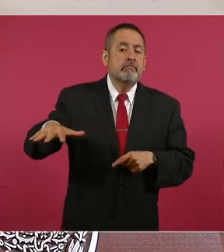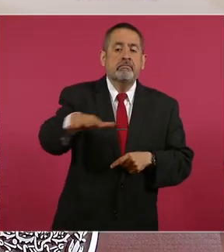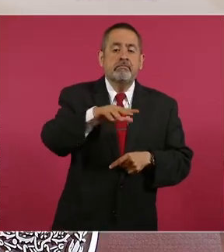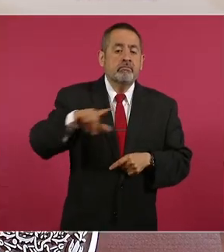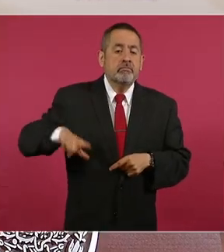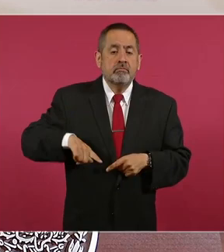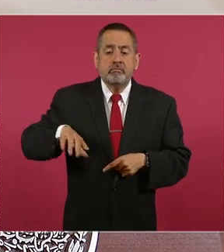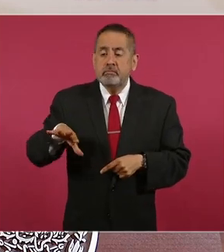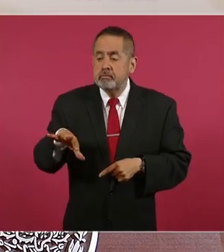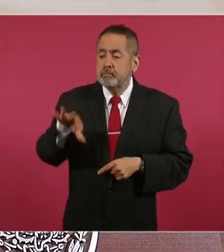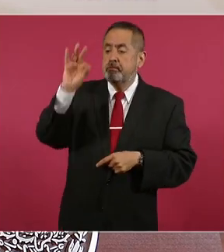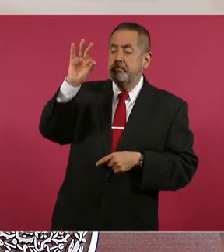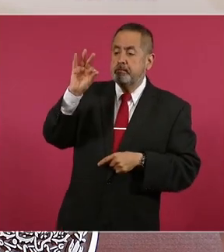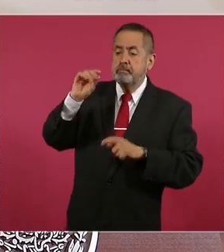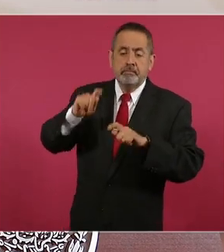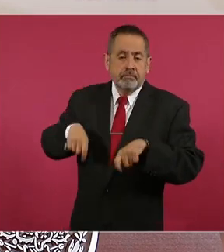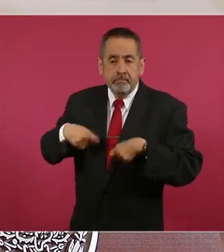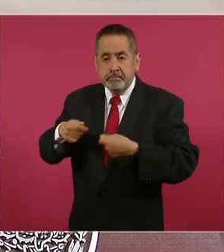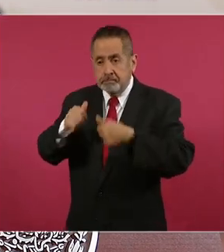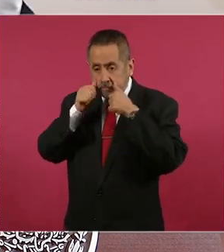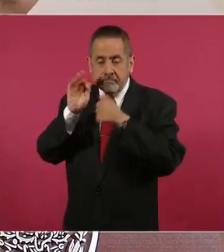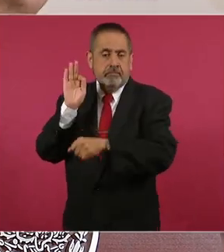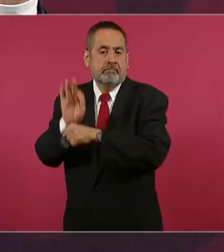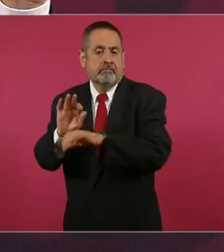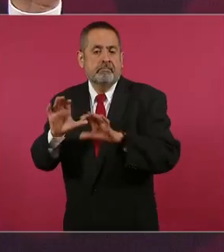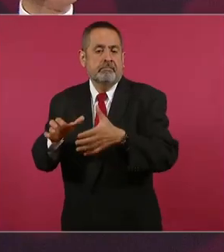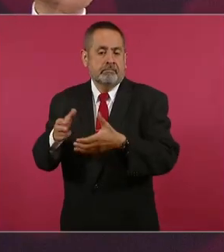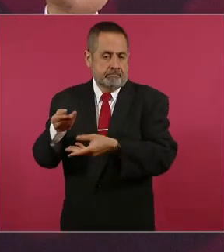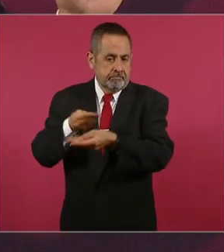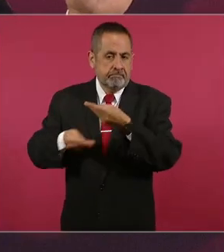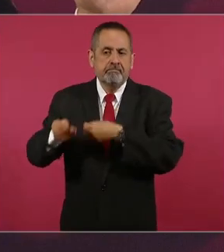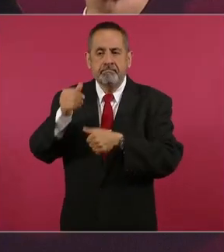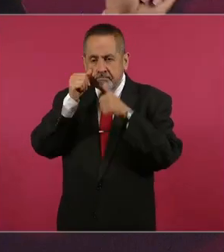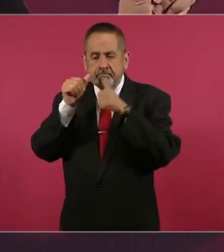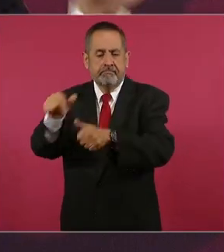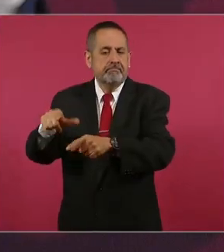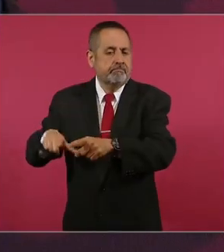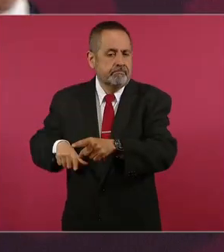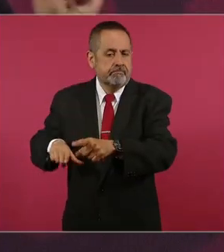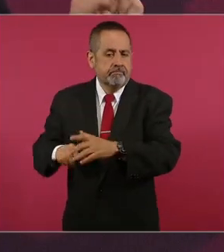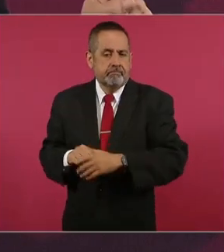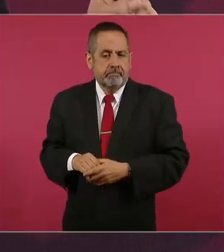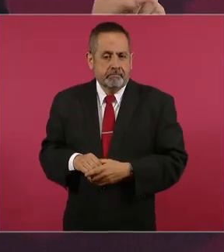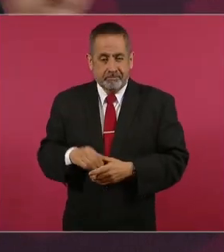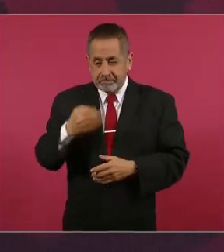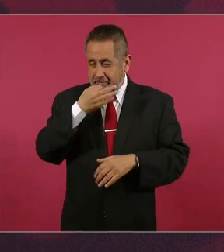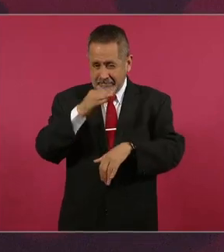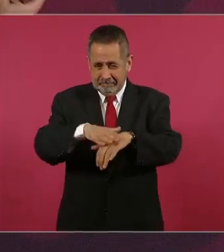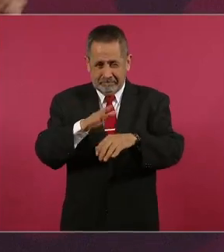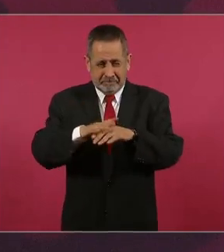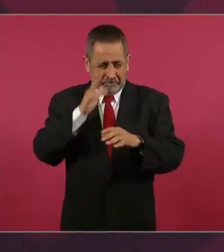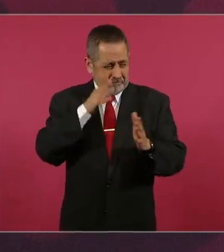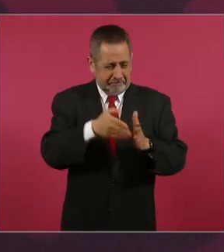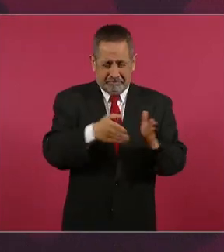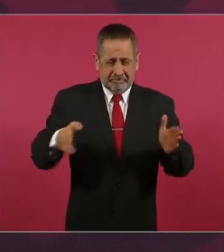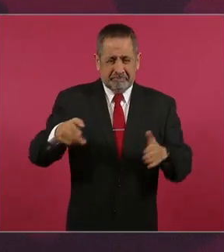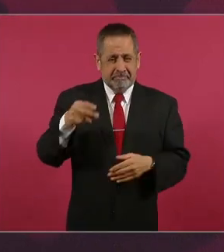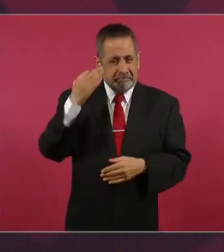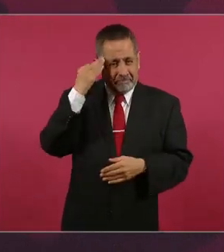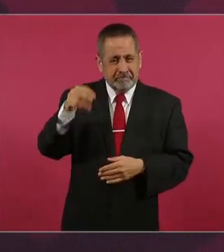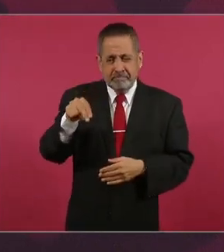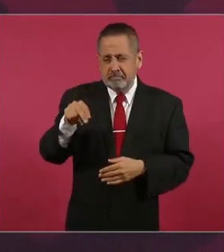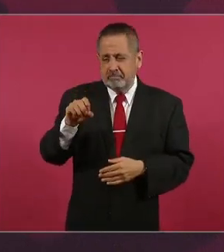Y eso no había. Y se puede probar en todo el periodo neoliberal, todas las reformas que hicieron a